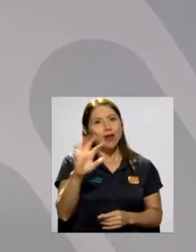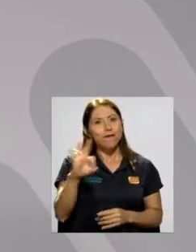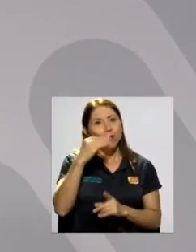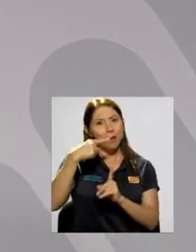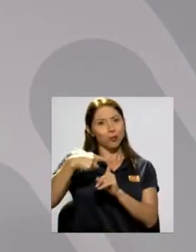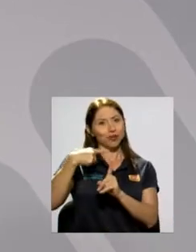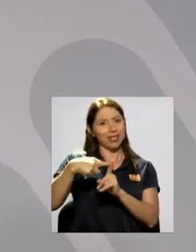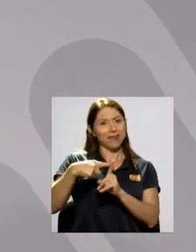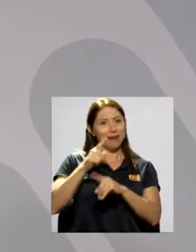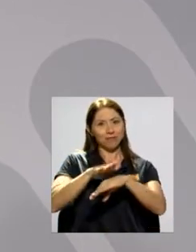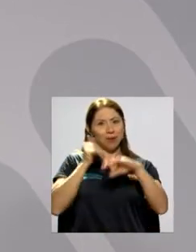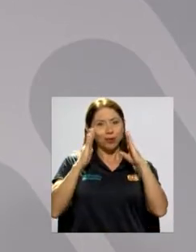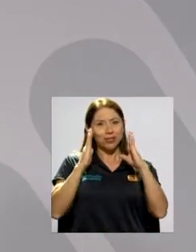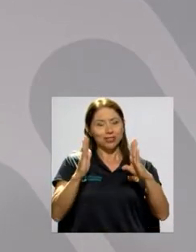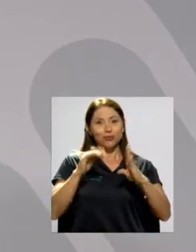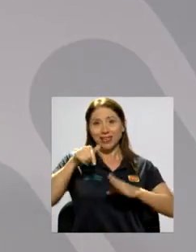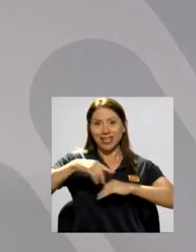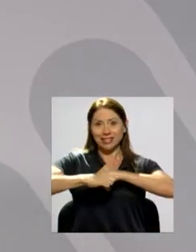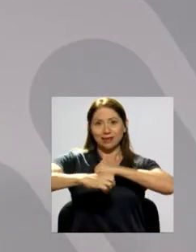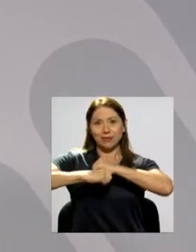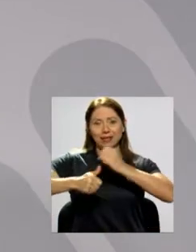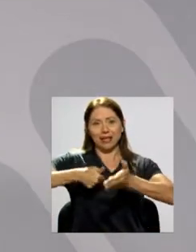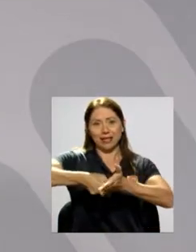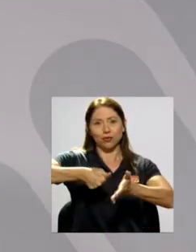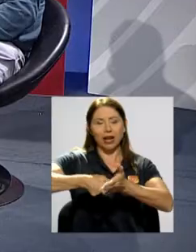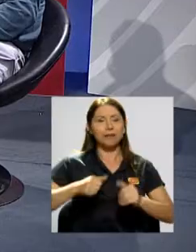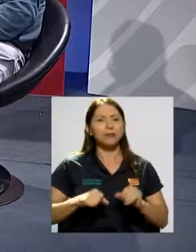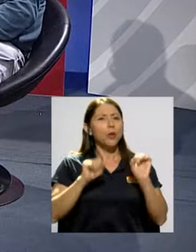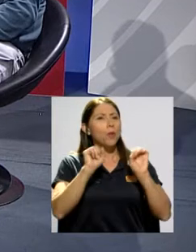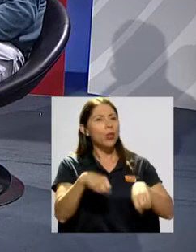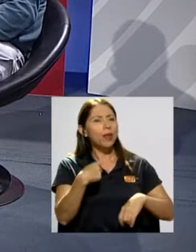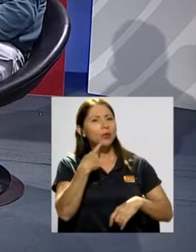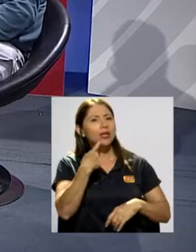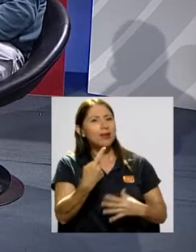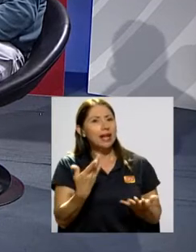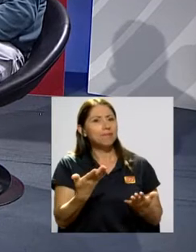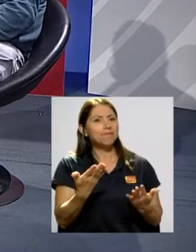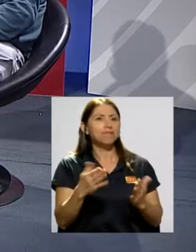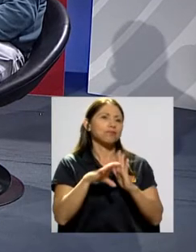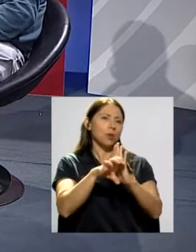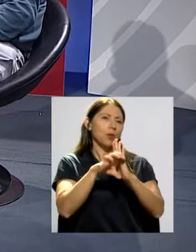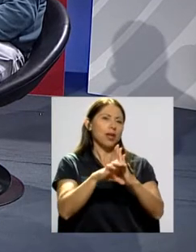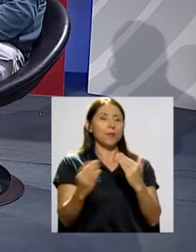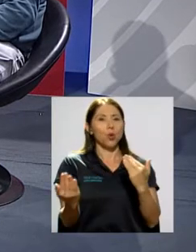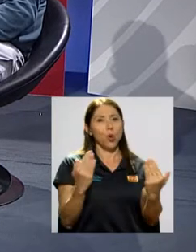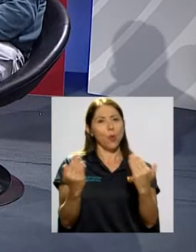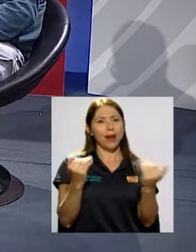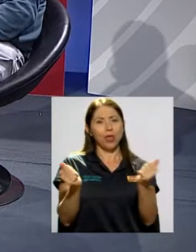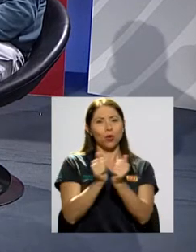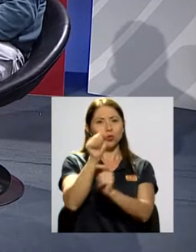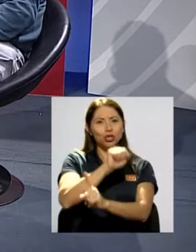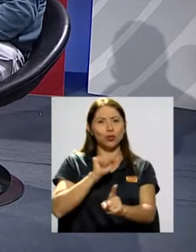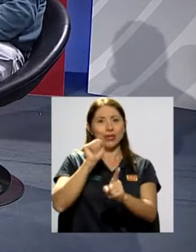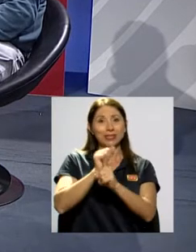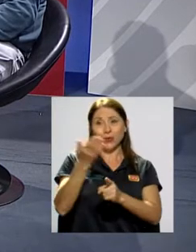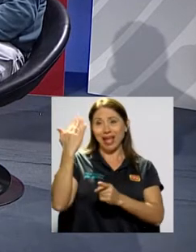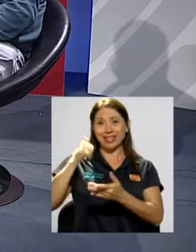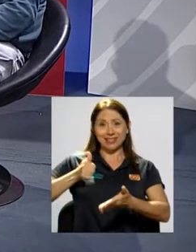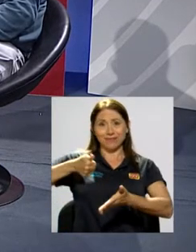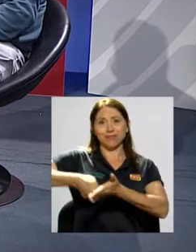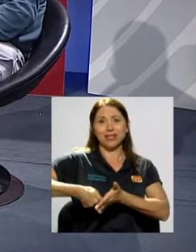esta campaña electoral. ¿Podríamos hablar de que, comparada, por ejemplo, con la situación del referéndum para el